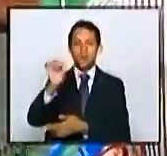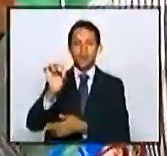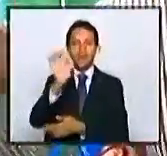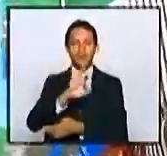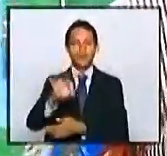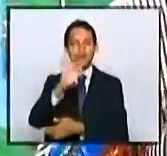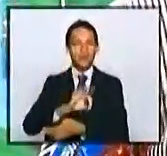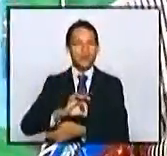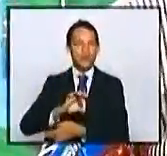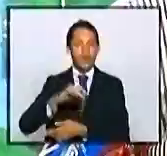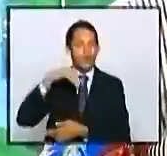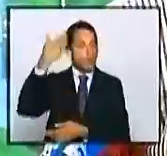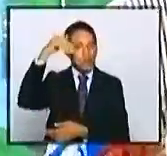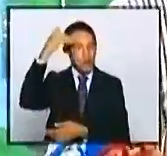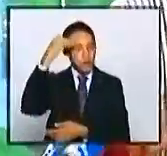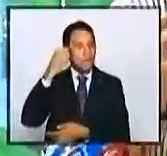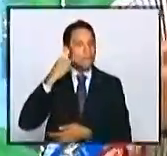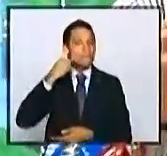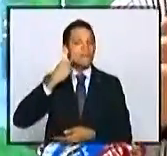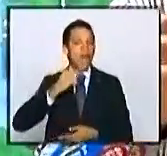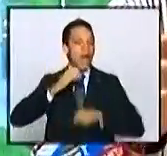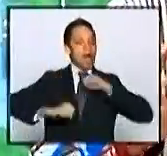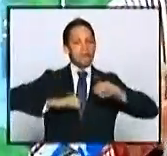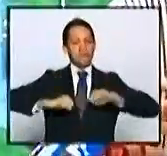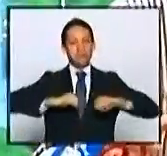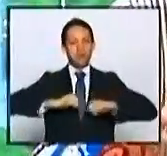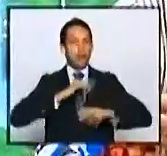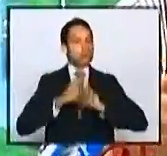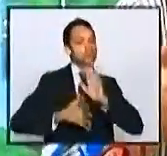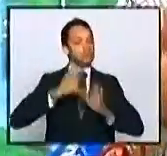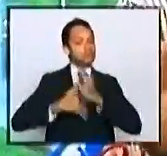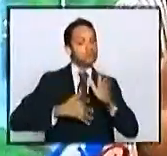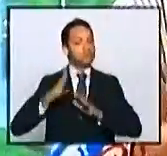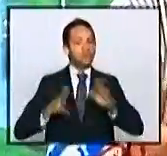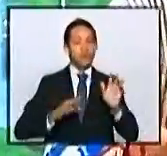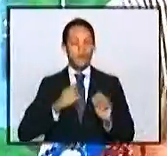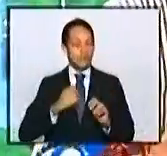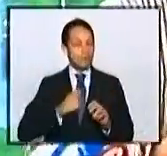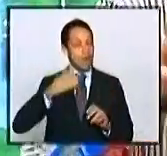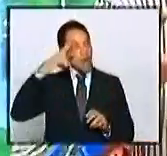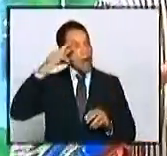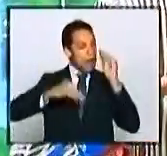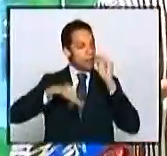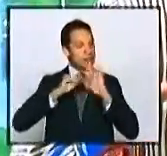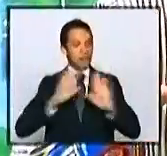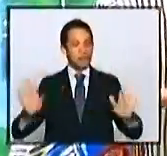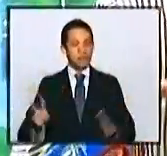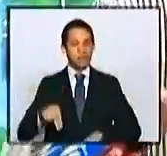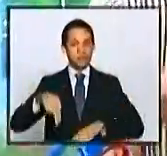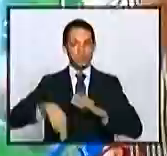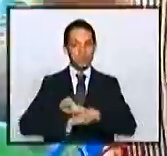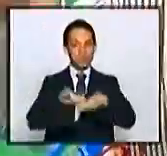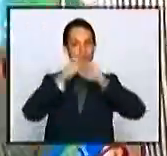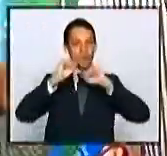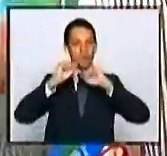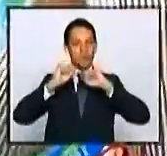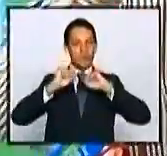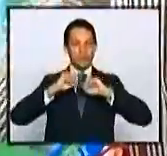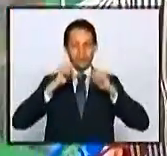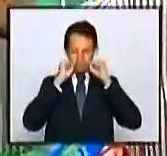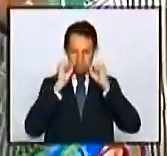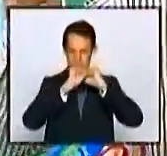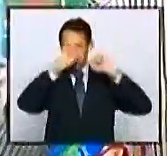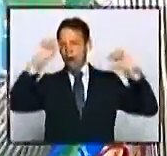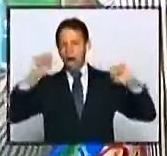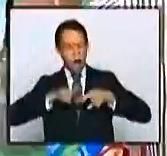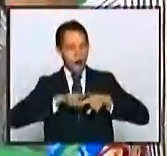y 10% consciente. Nosotros la mayoría de nuestras actividades las hacemos de forma mecánica. Uno se para en la mañana de la cama y se para de la misma forma y